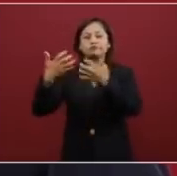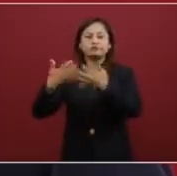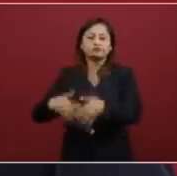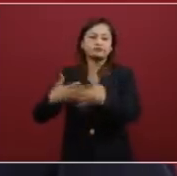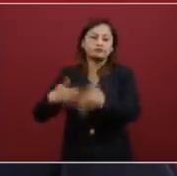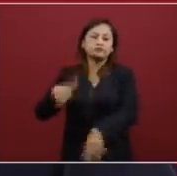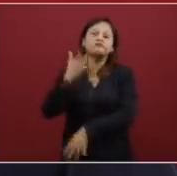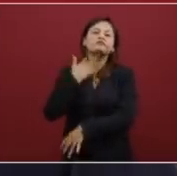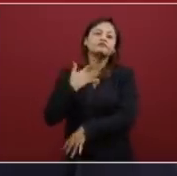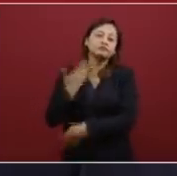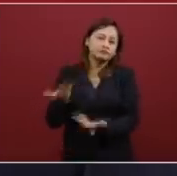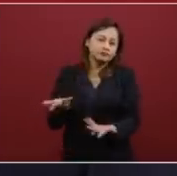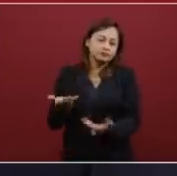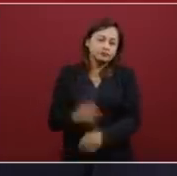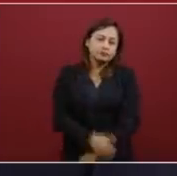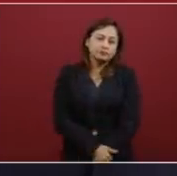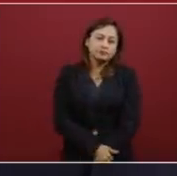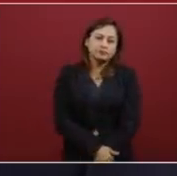refinerías.